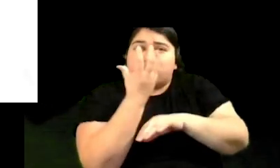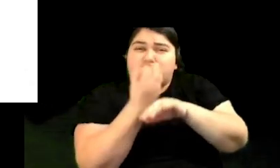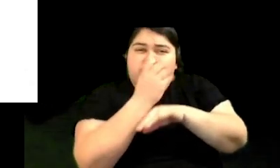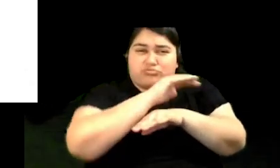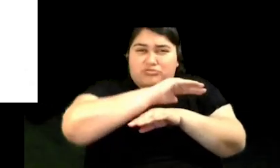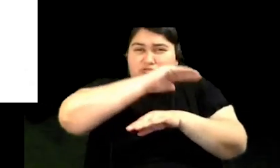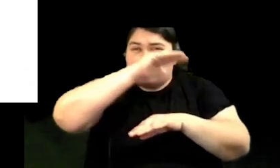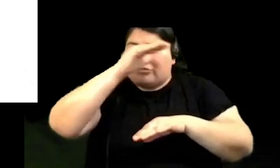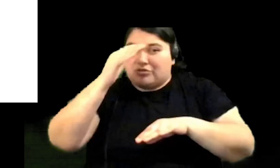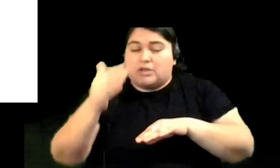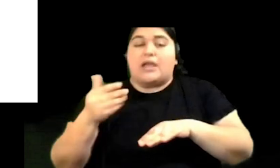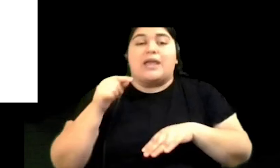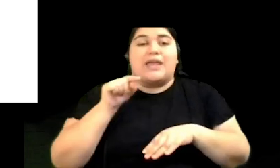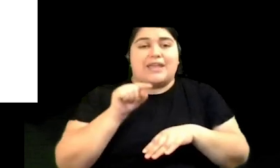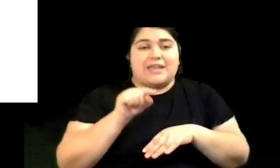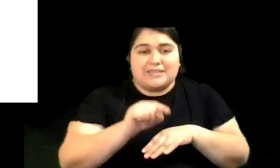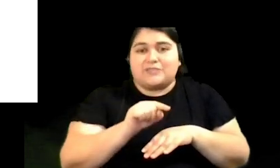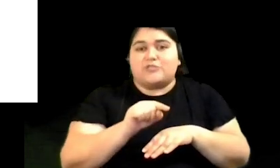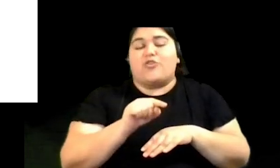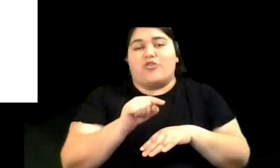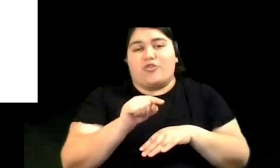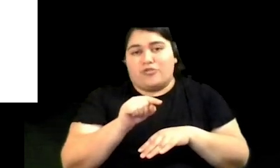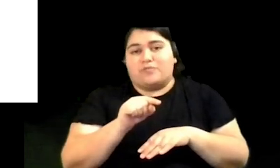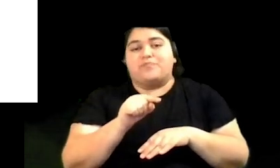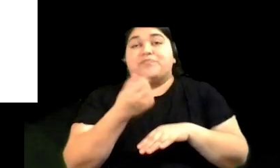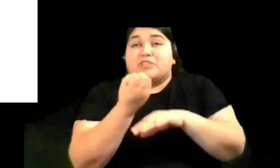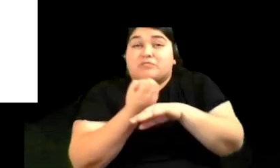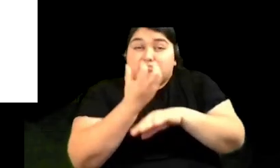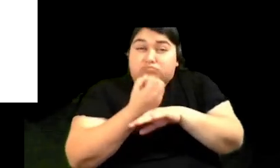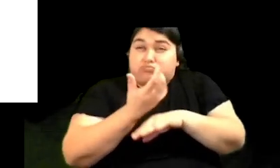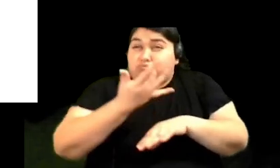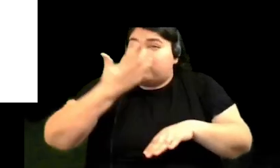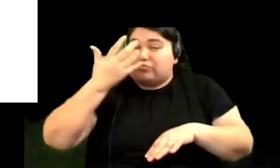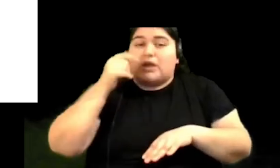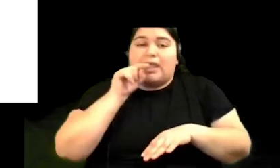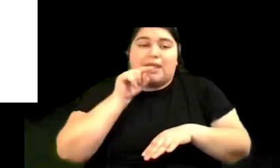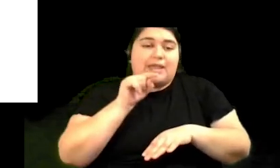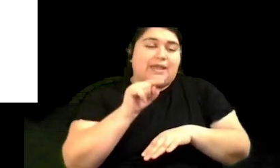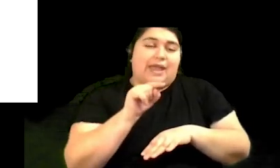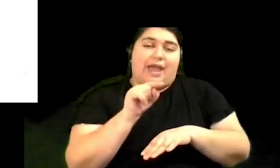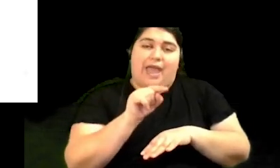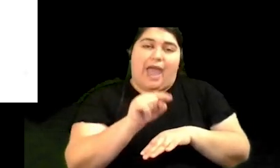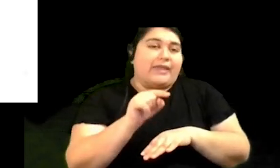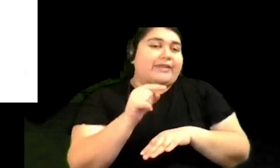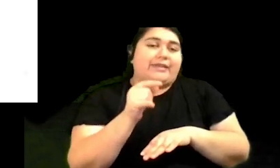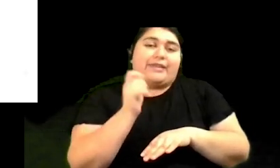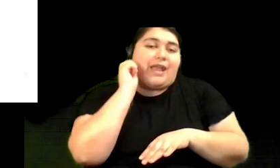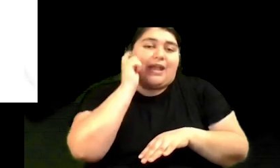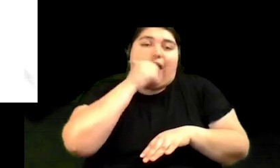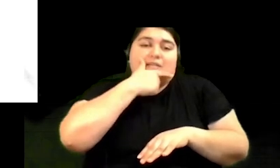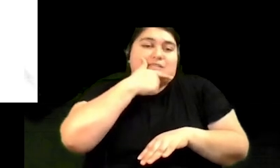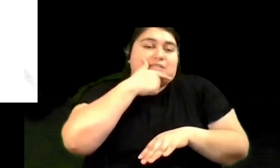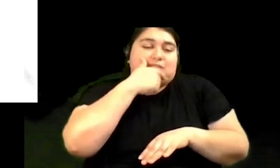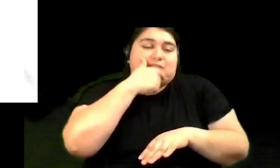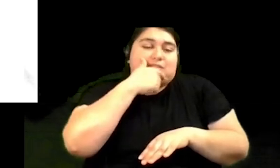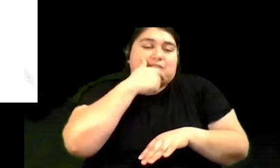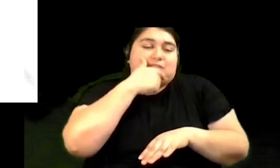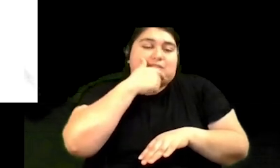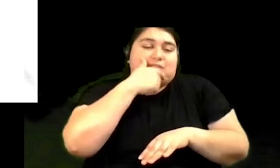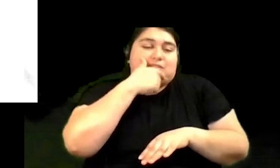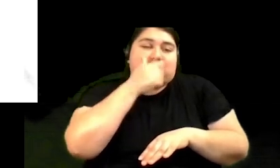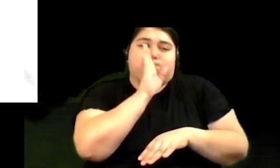de las emisiones es el hecho imponible es claro, está emitiendo gases de efecto invernadero. Pero la base